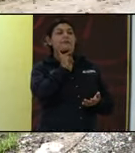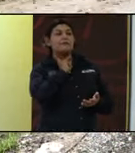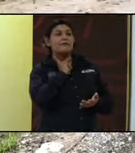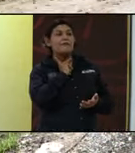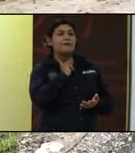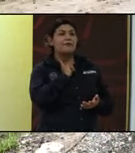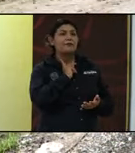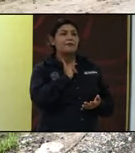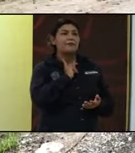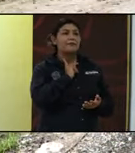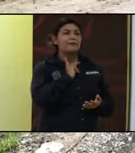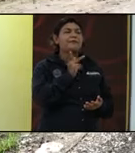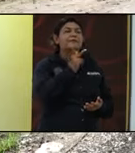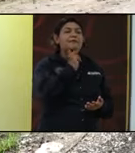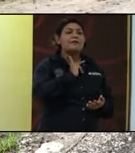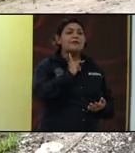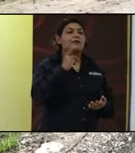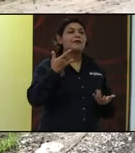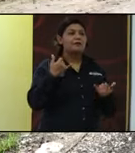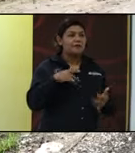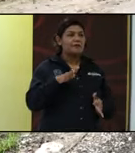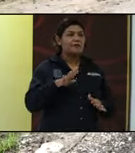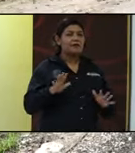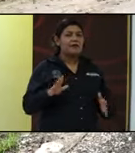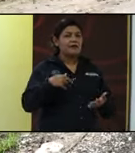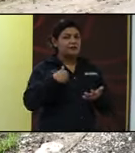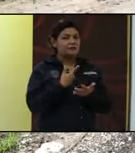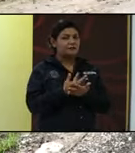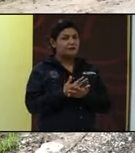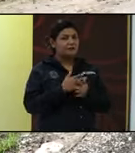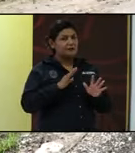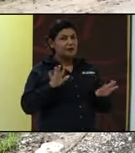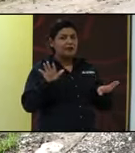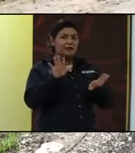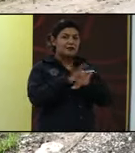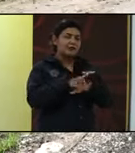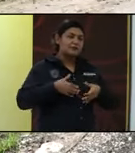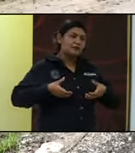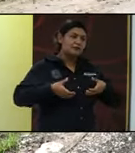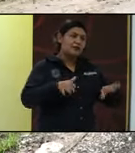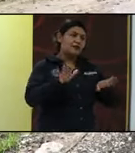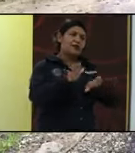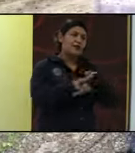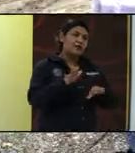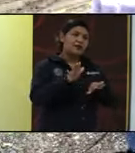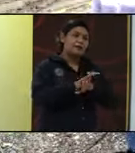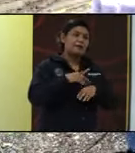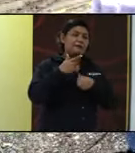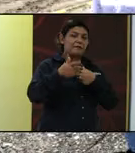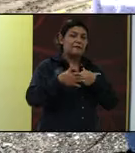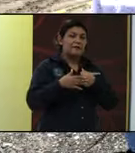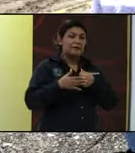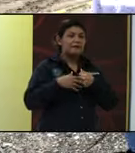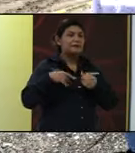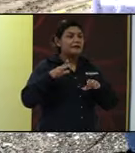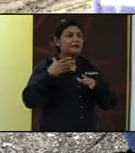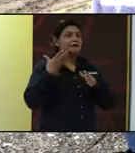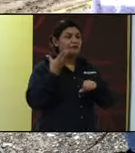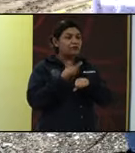Mexicanos y pues esperemos ya una vez que carguen las líneas, porque siguen cambiando más adelante, siguen